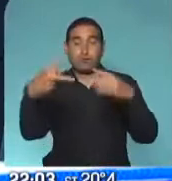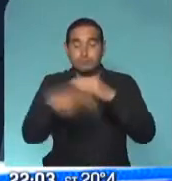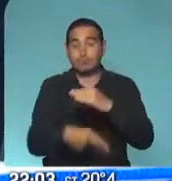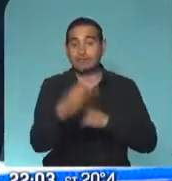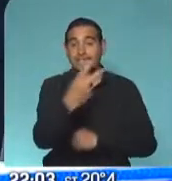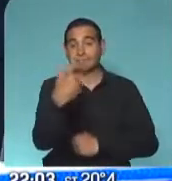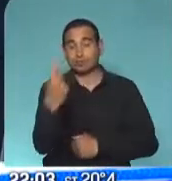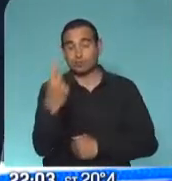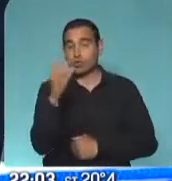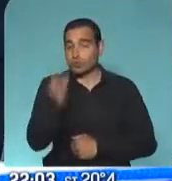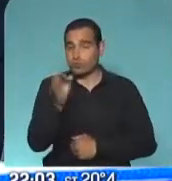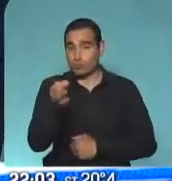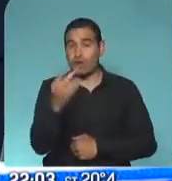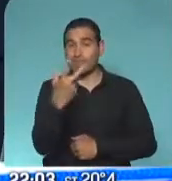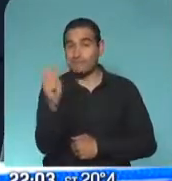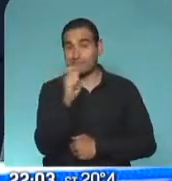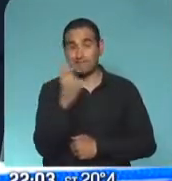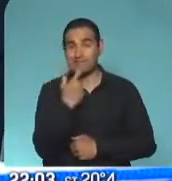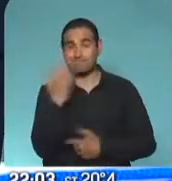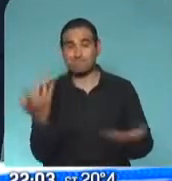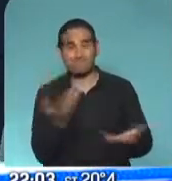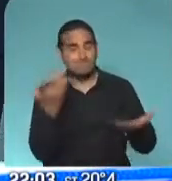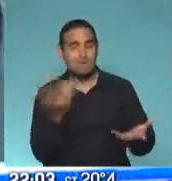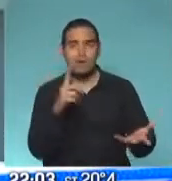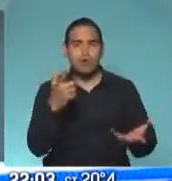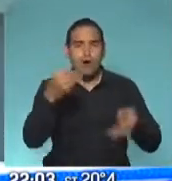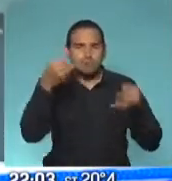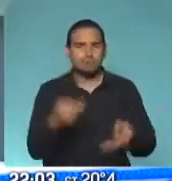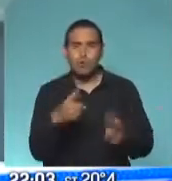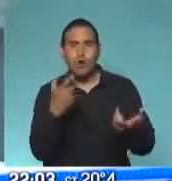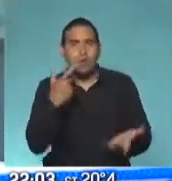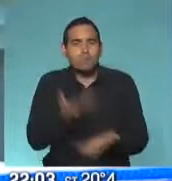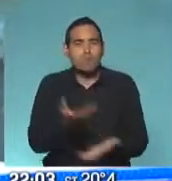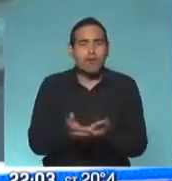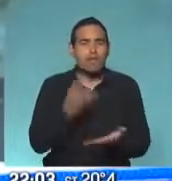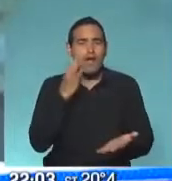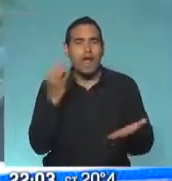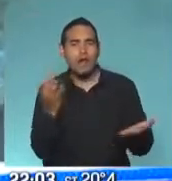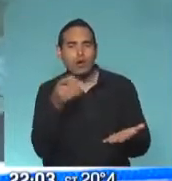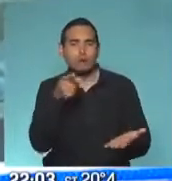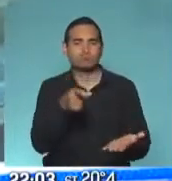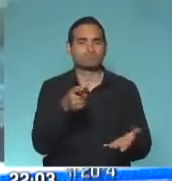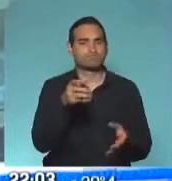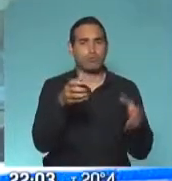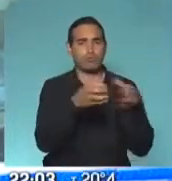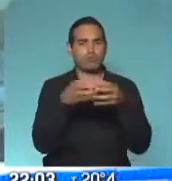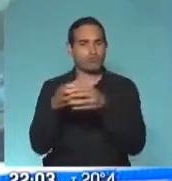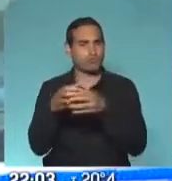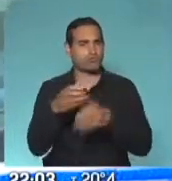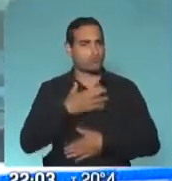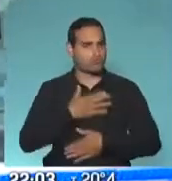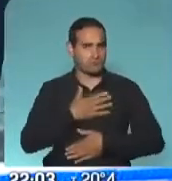3 meses más de incertidumbre, porque todavía no hay ninguna propuesta que conforme a las partes, ni siquiera